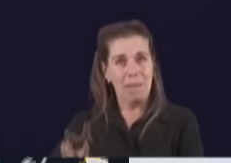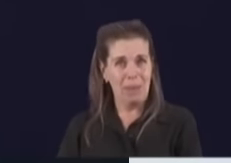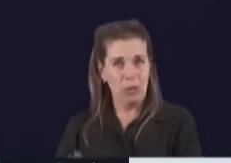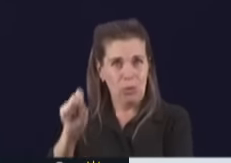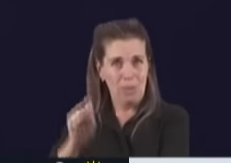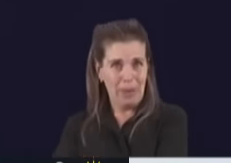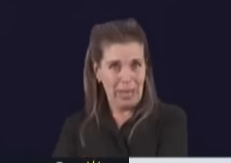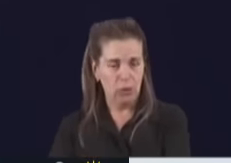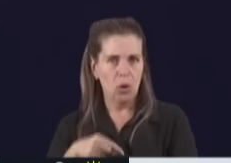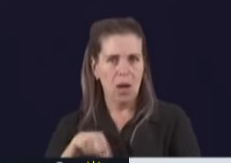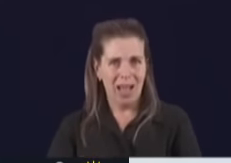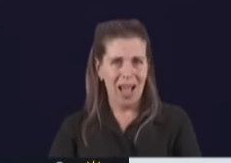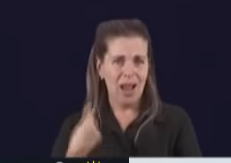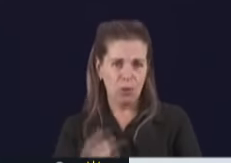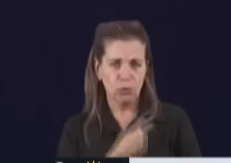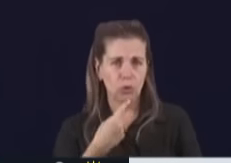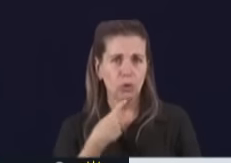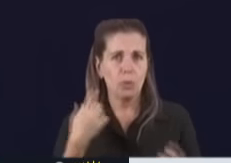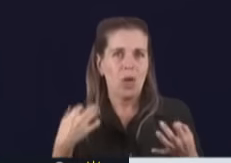hechos,